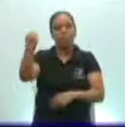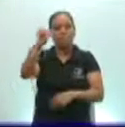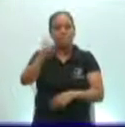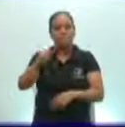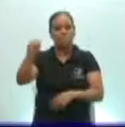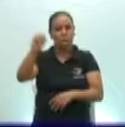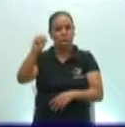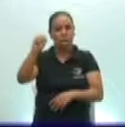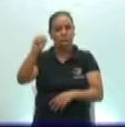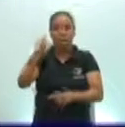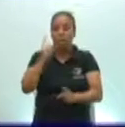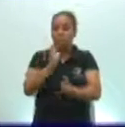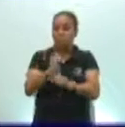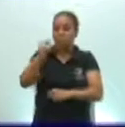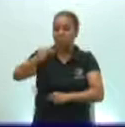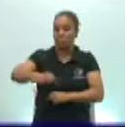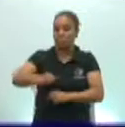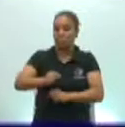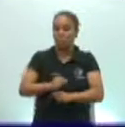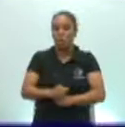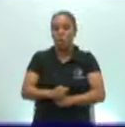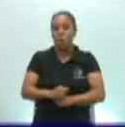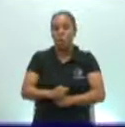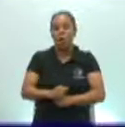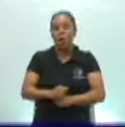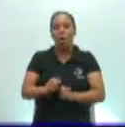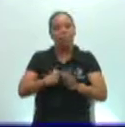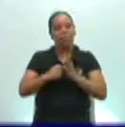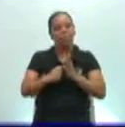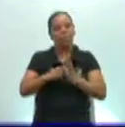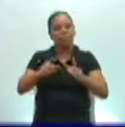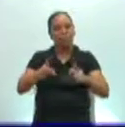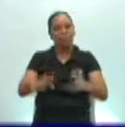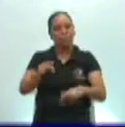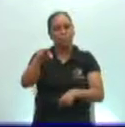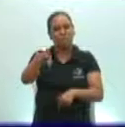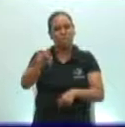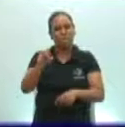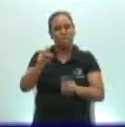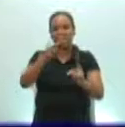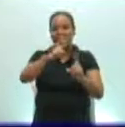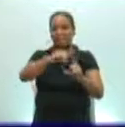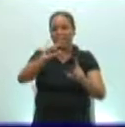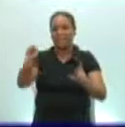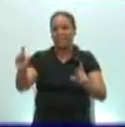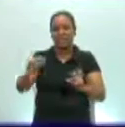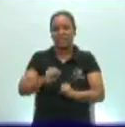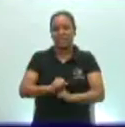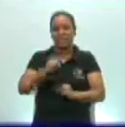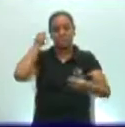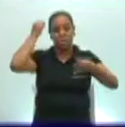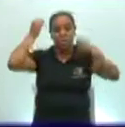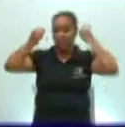Y en el encuentro de hoy les propongo retomar este tema. Por tanto, vamos a